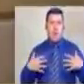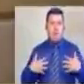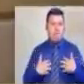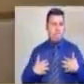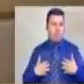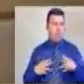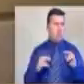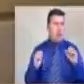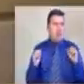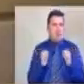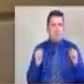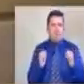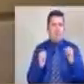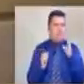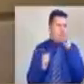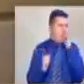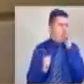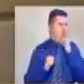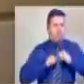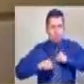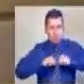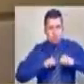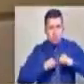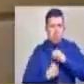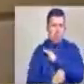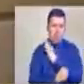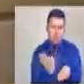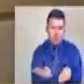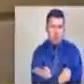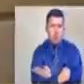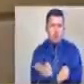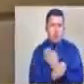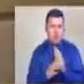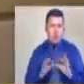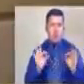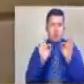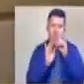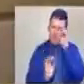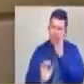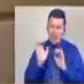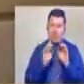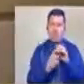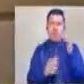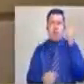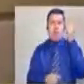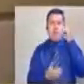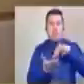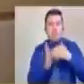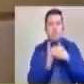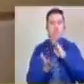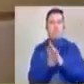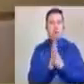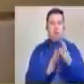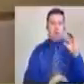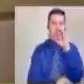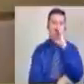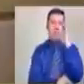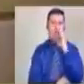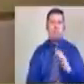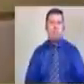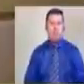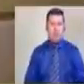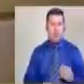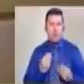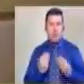no hay temor a actuar con vigor, con valentía, con valor en defensa de la paz de Colombia. Y hoy lo estamos